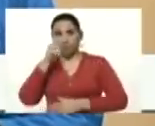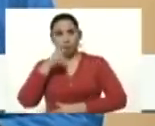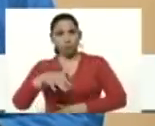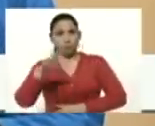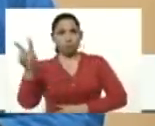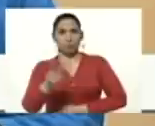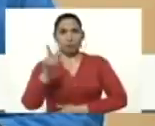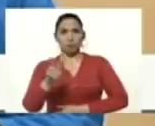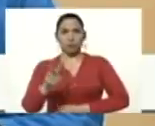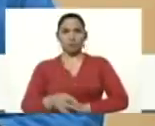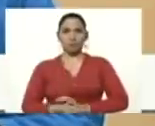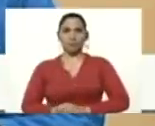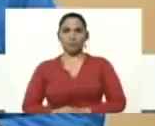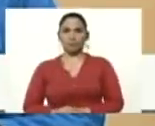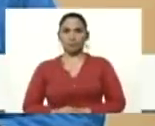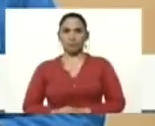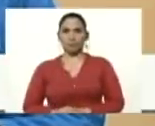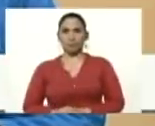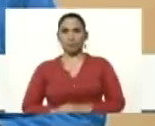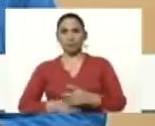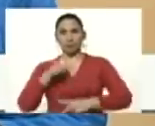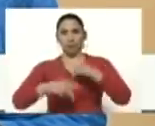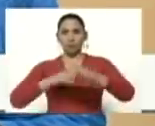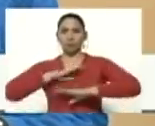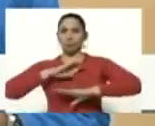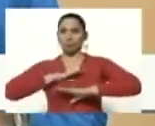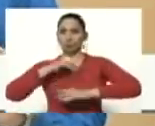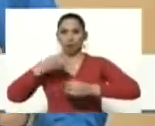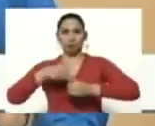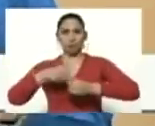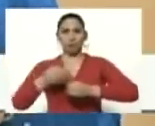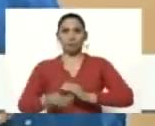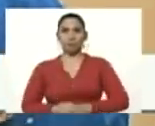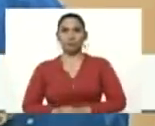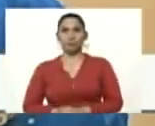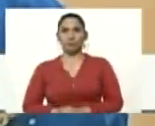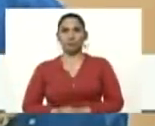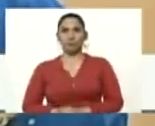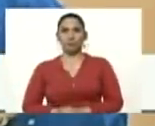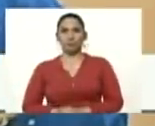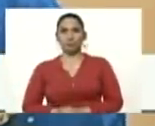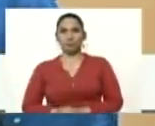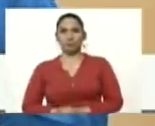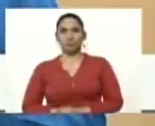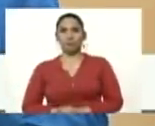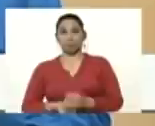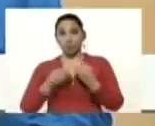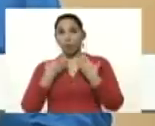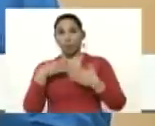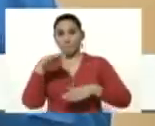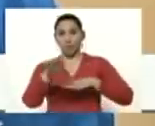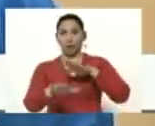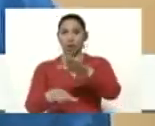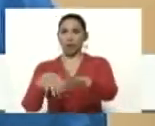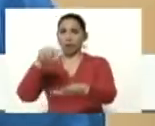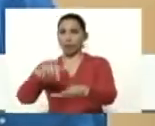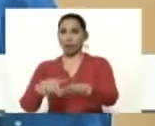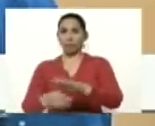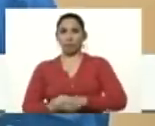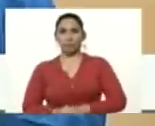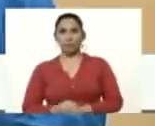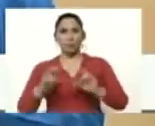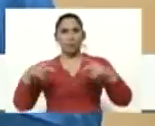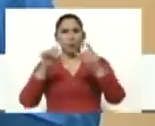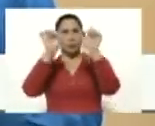de Venezuela de su producto, de su gasolina. Hemos dado un buen paso hoy con un